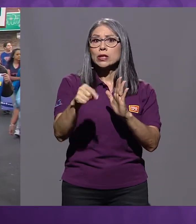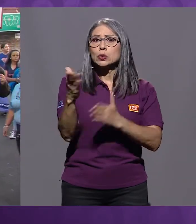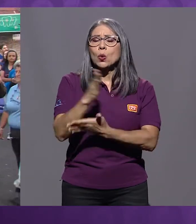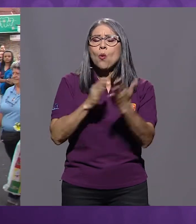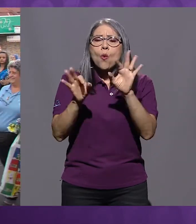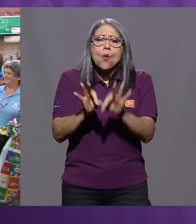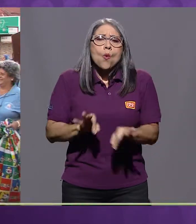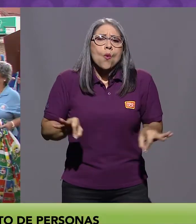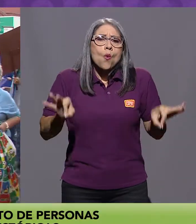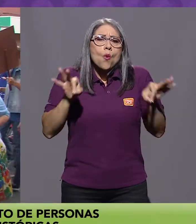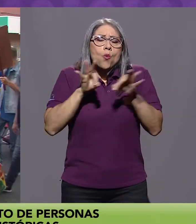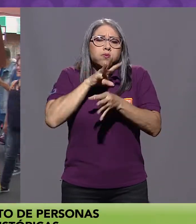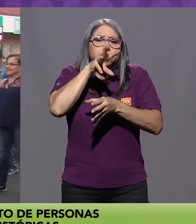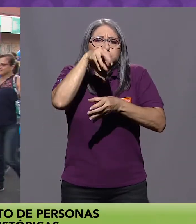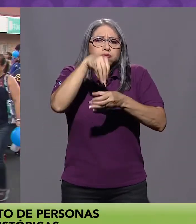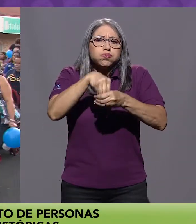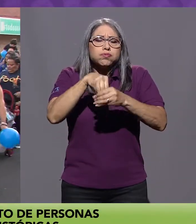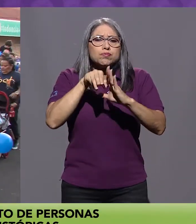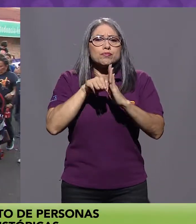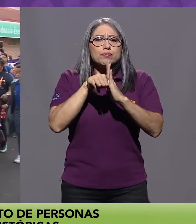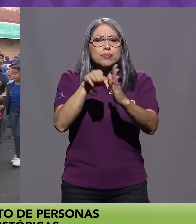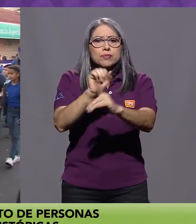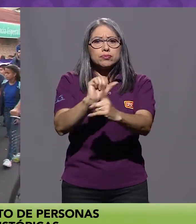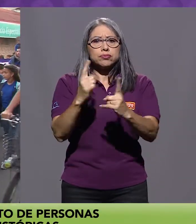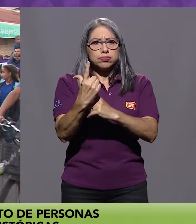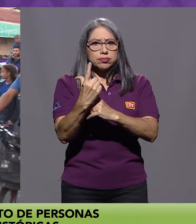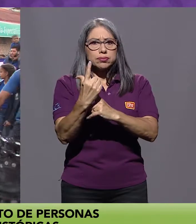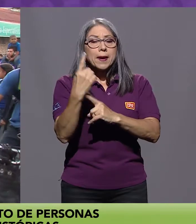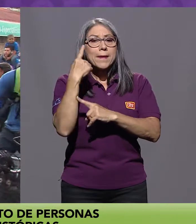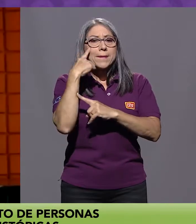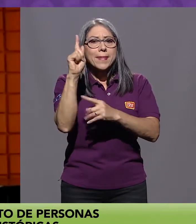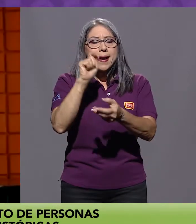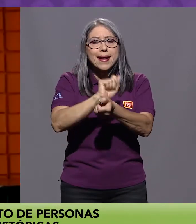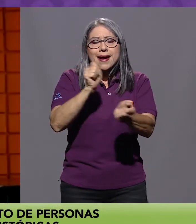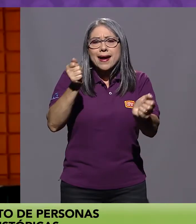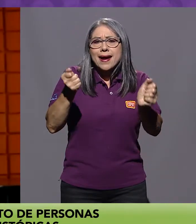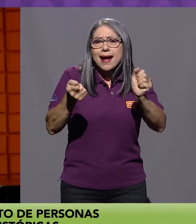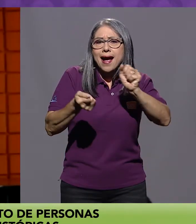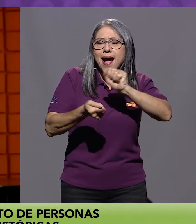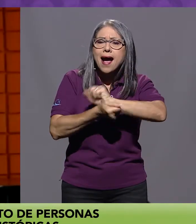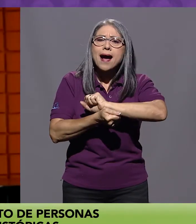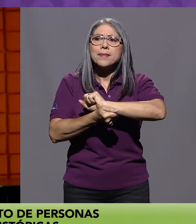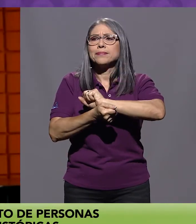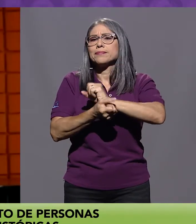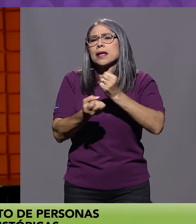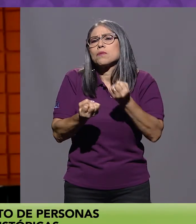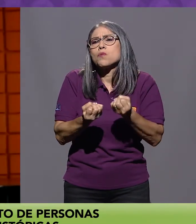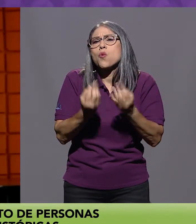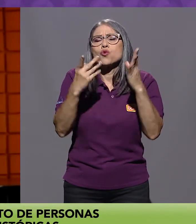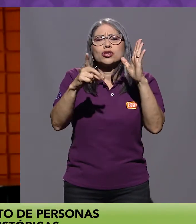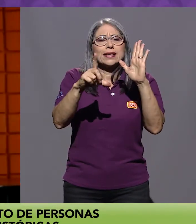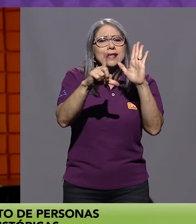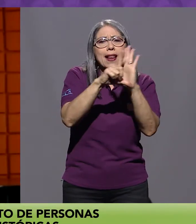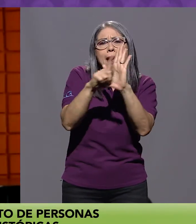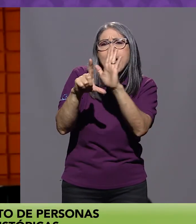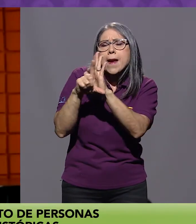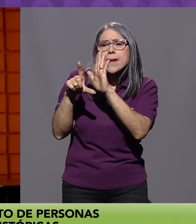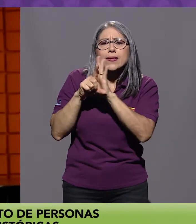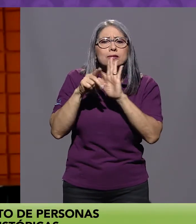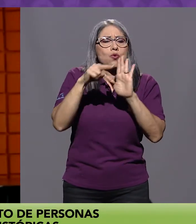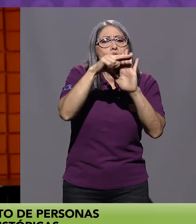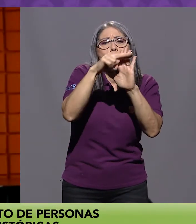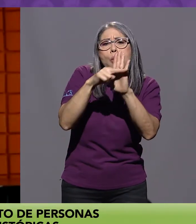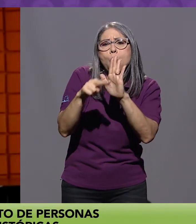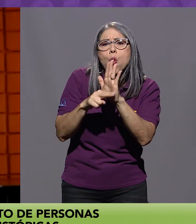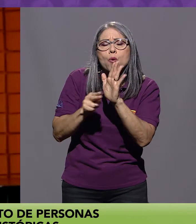hito dentro del modelo social para venir a cambiar mucha de la normativa interna de